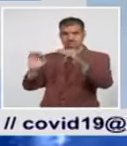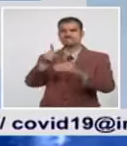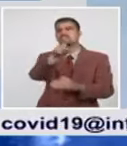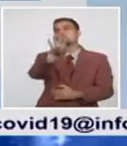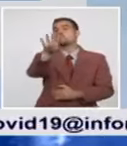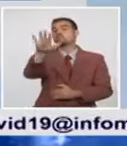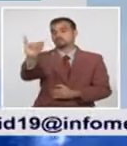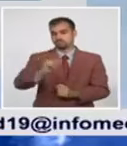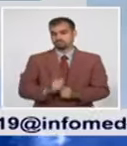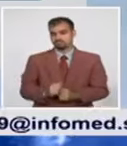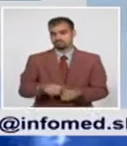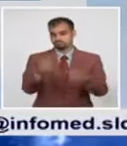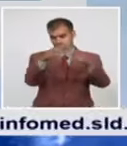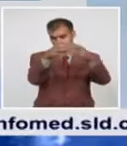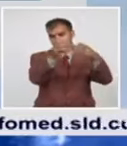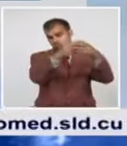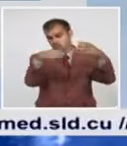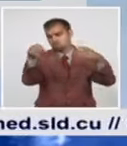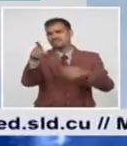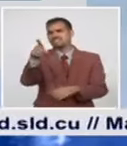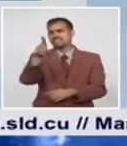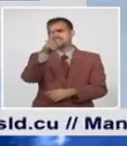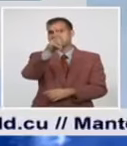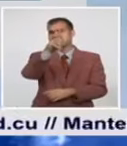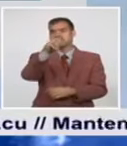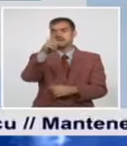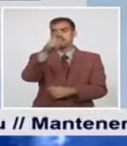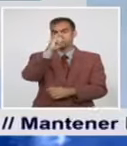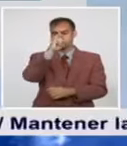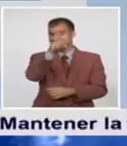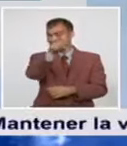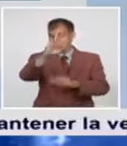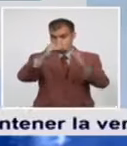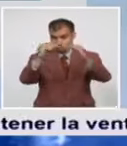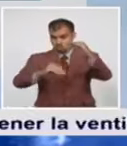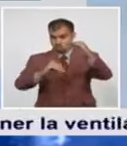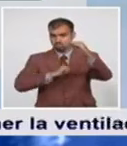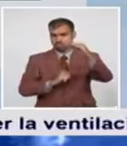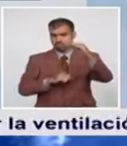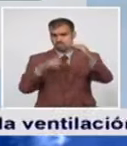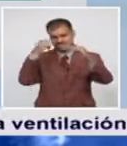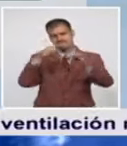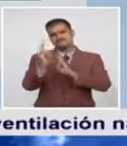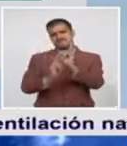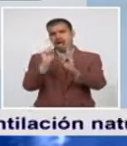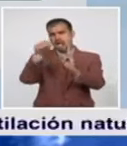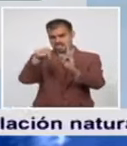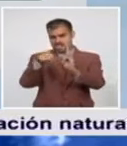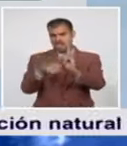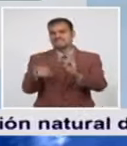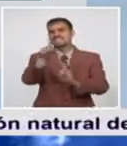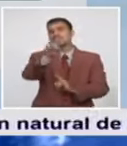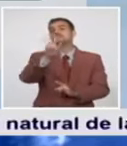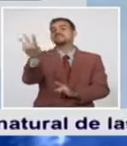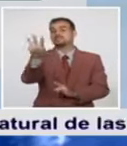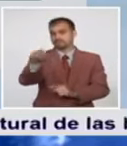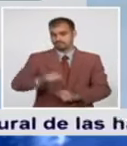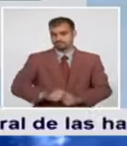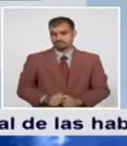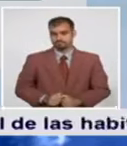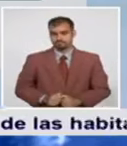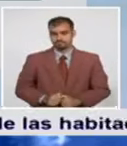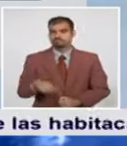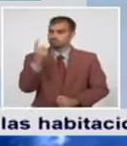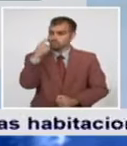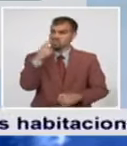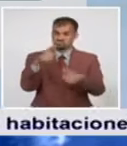de ellos de 18 y menos años de edad, incluyendo lactantes, 133. Sigue siendo una cifra elevada.